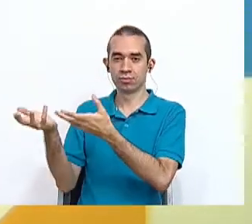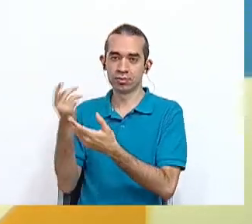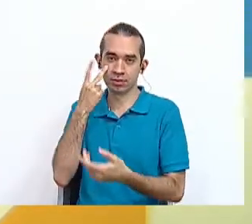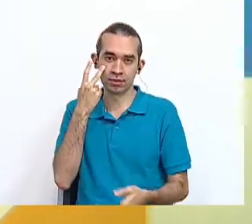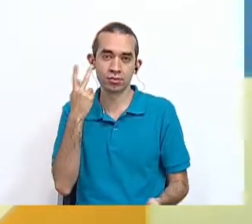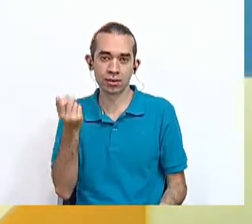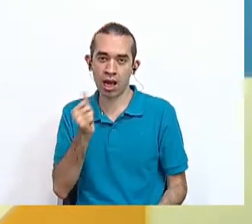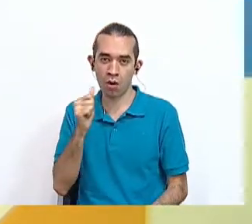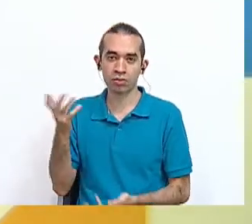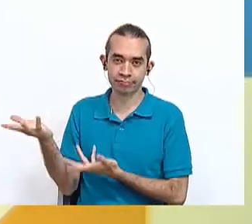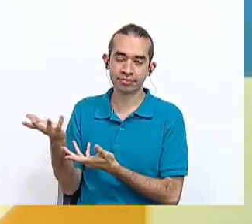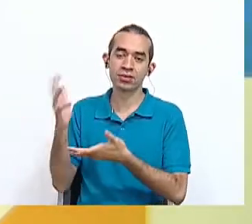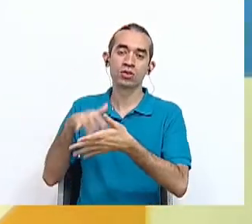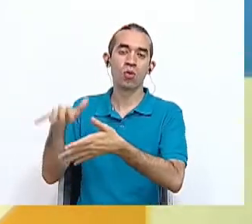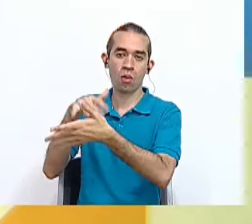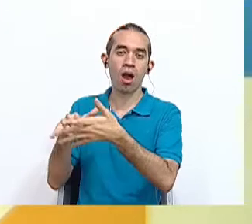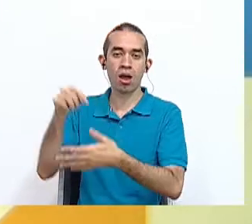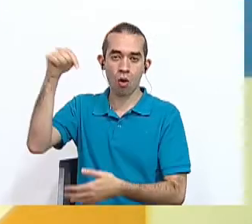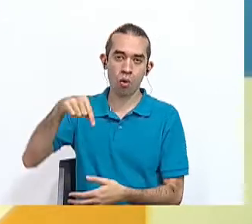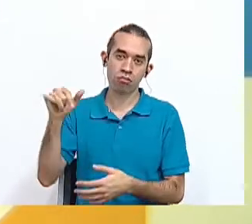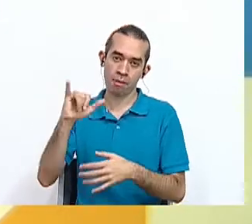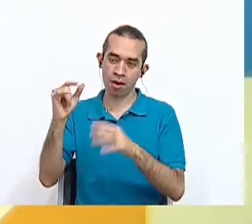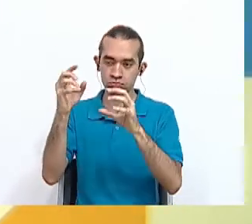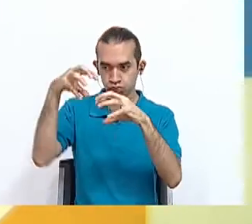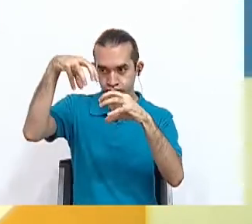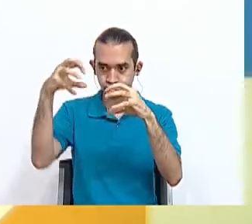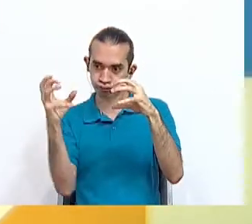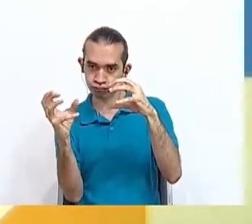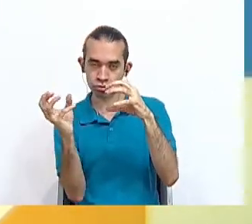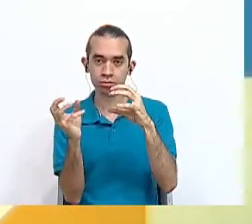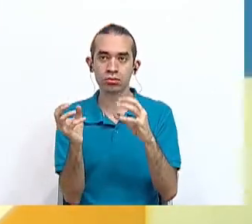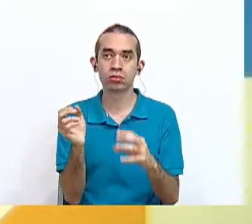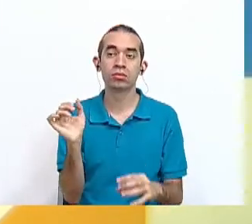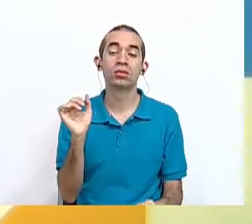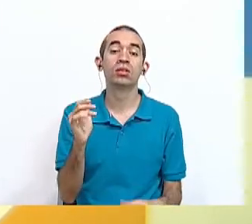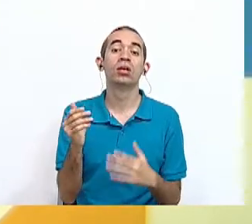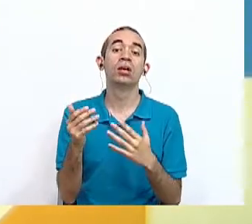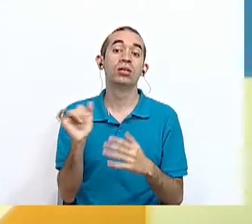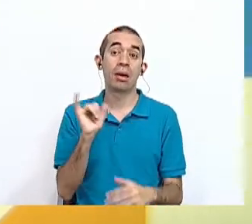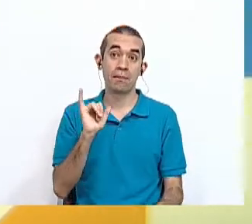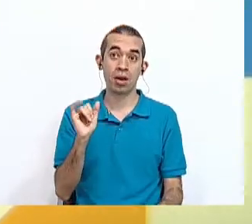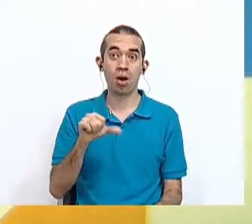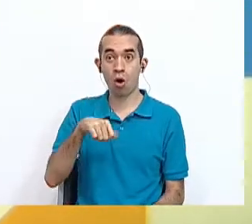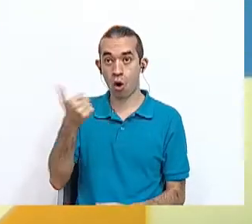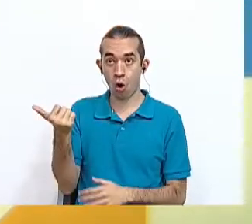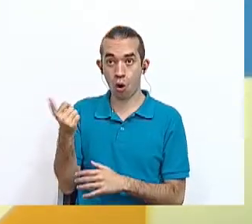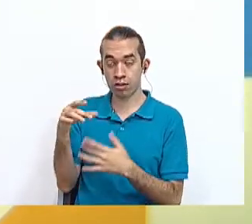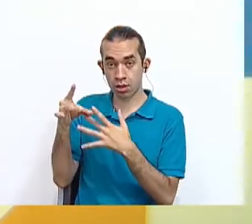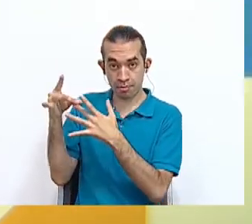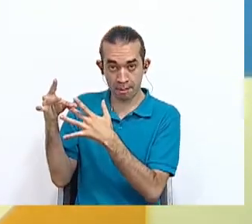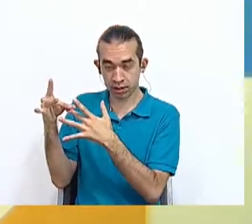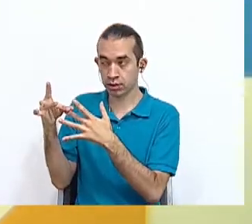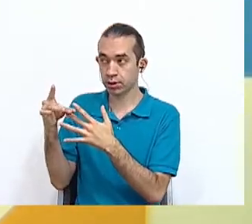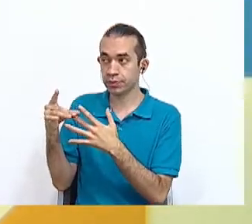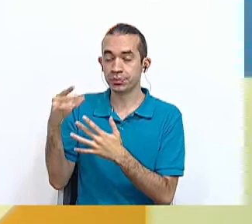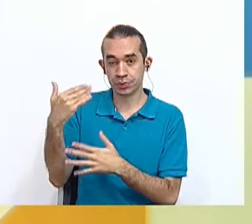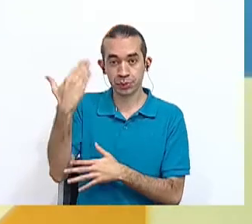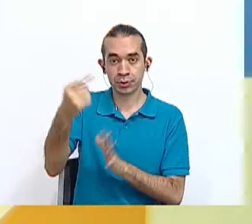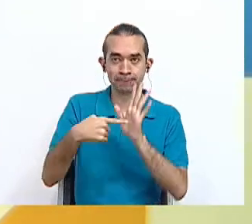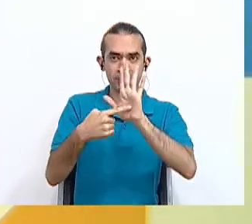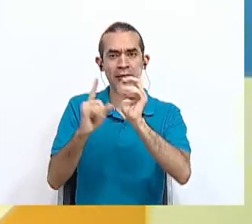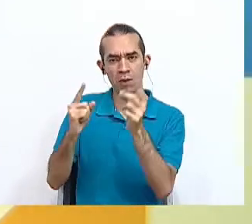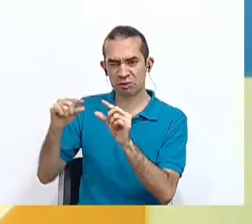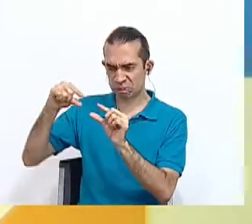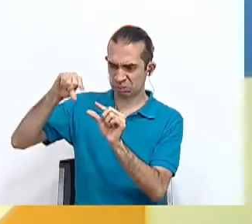moléculas de agua que vamos a estudiar también el día de hoy. E inclusive, tengo por aquí otra protagonista que se las voy a estar enseñando